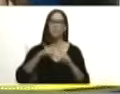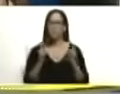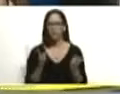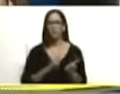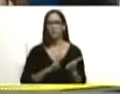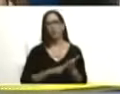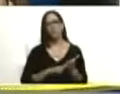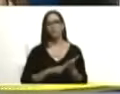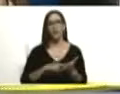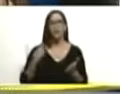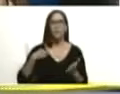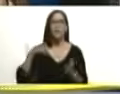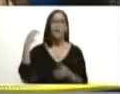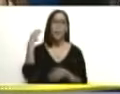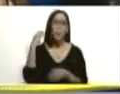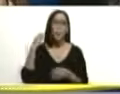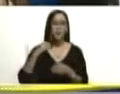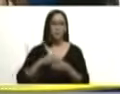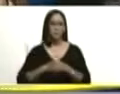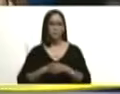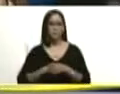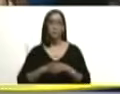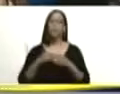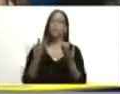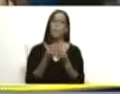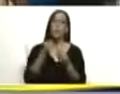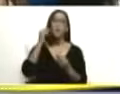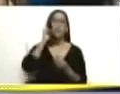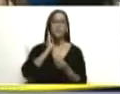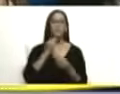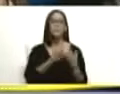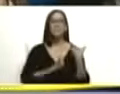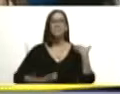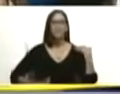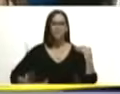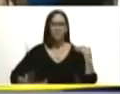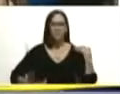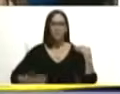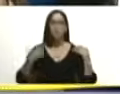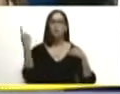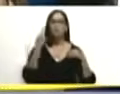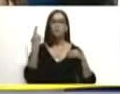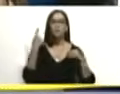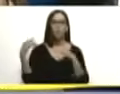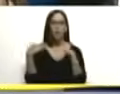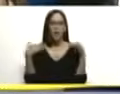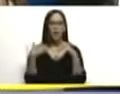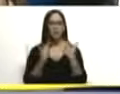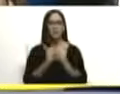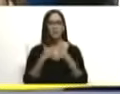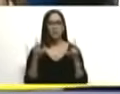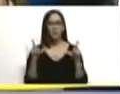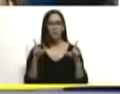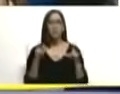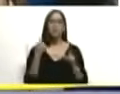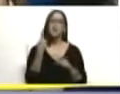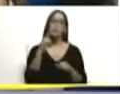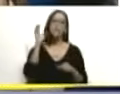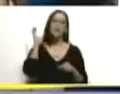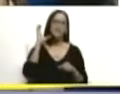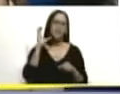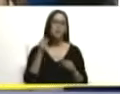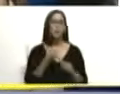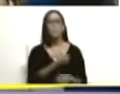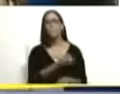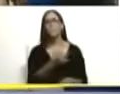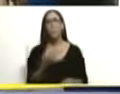fue la República de Colombia, con Bolívar de presidente, un solo ejército libertador y un Estado